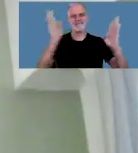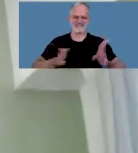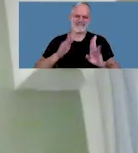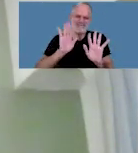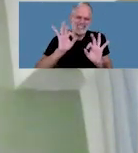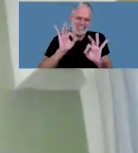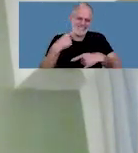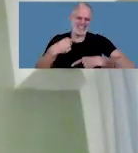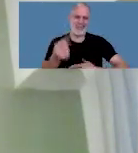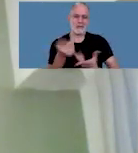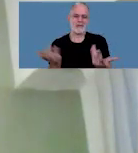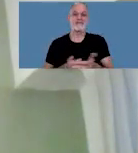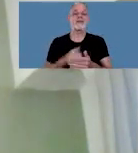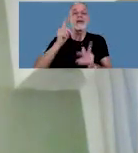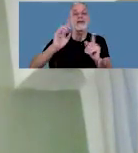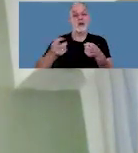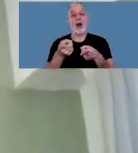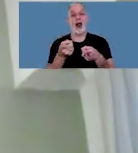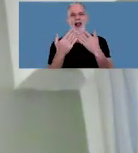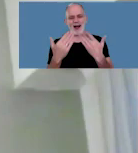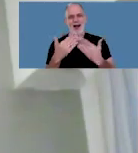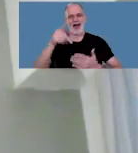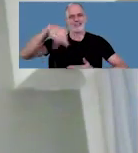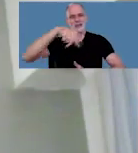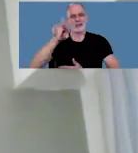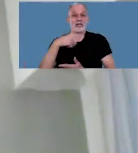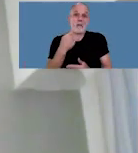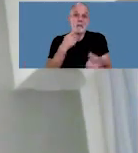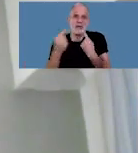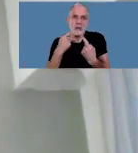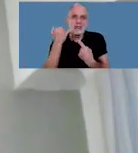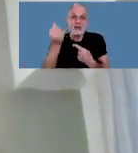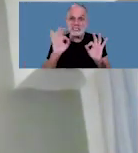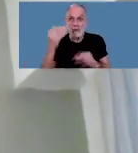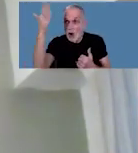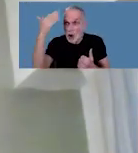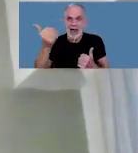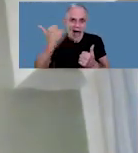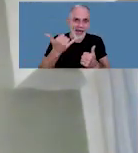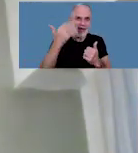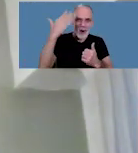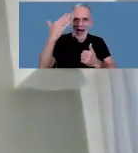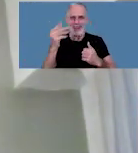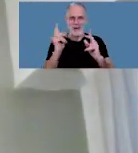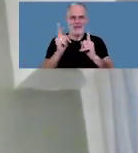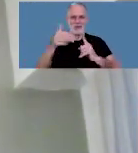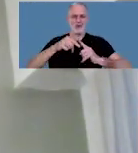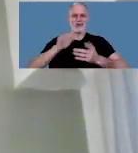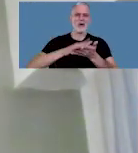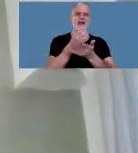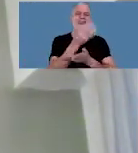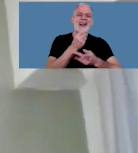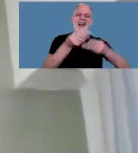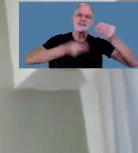hacemos, pero igual les agradezco a todos aquellos que van preguntando, ya van a ser, ¿no? Van a hacer las jornadas